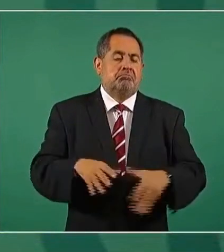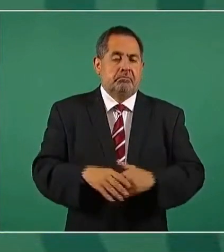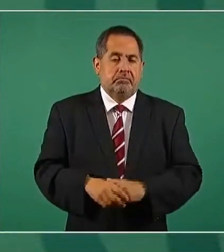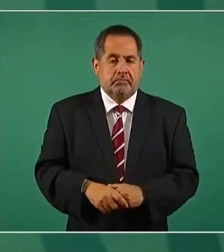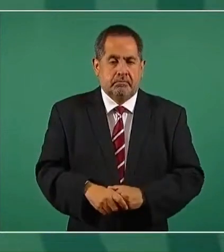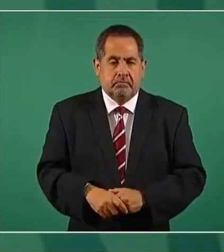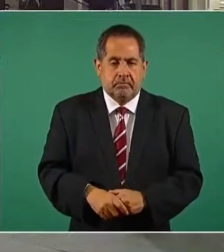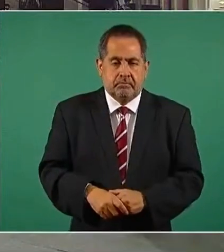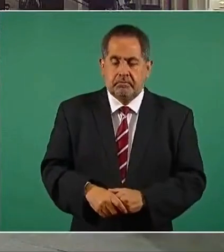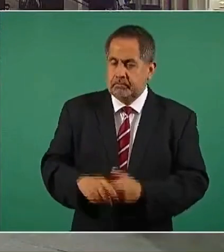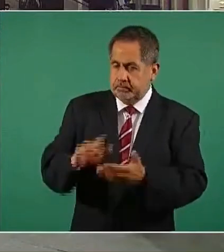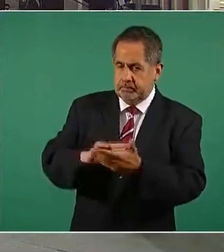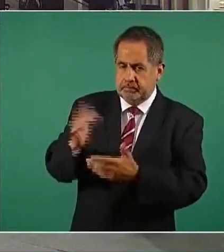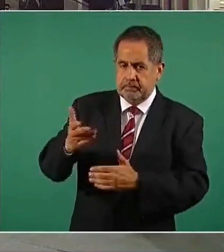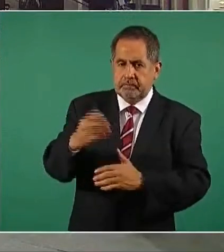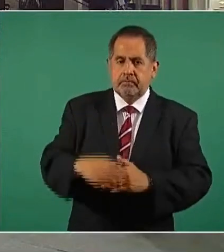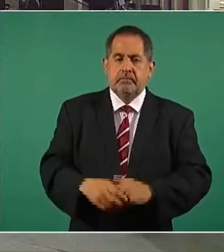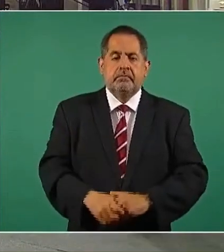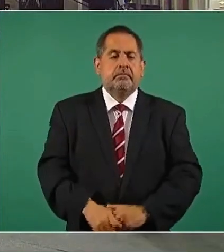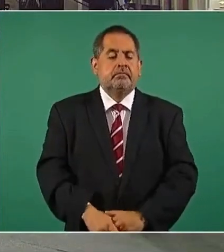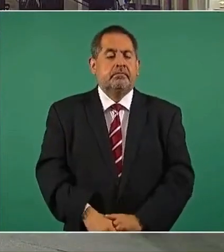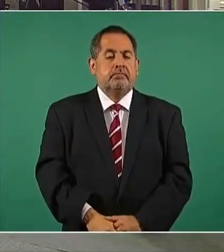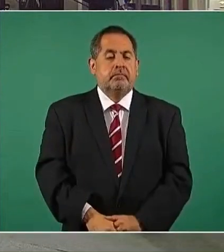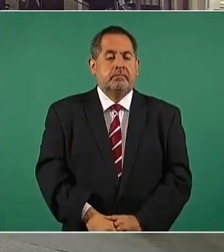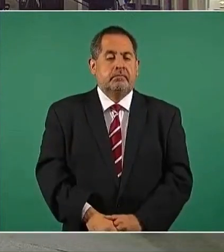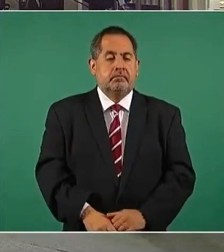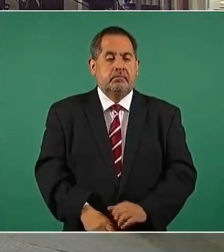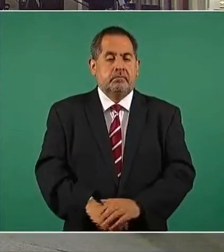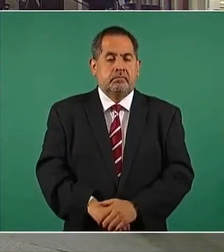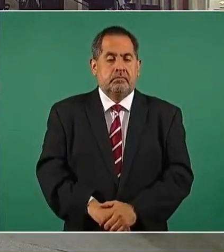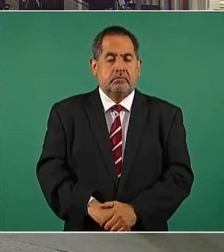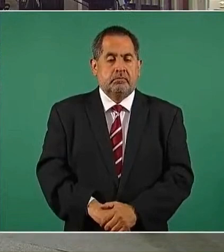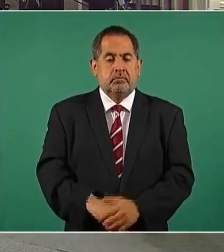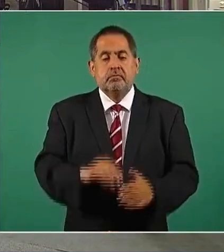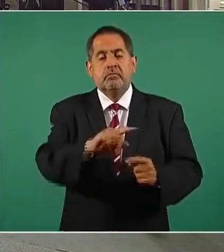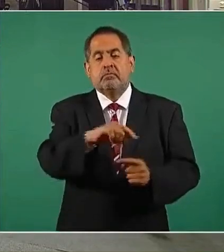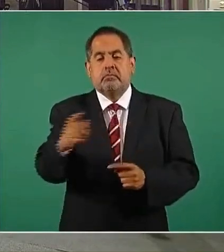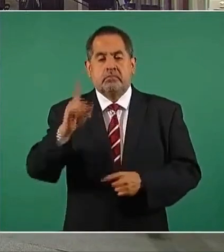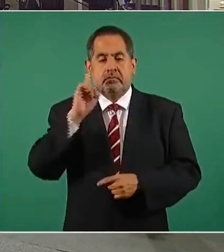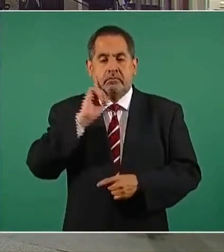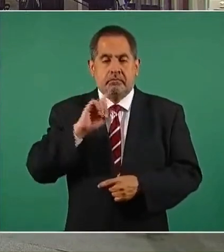Muchas gracias, señor presidente. Sí. A ver, pero no, ya quedamos de que mujeres, compañera.